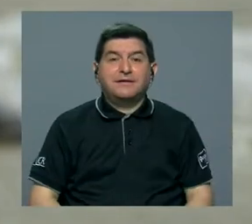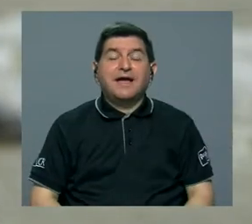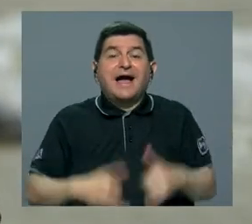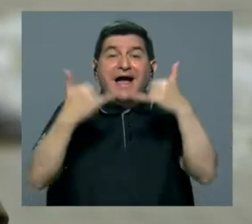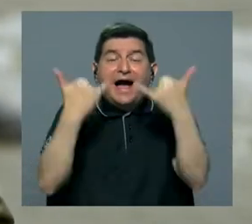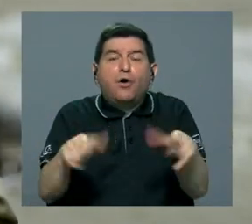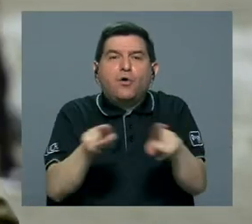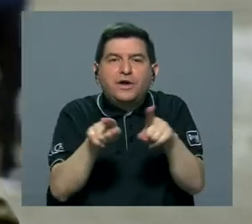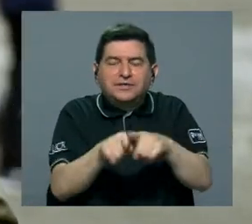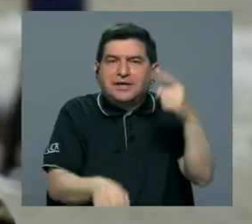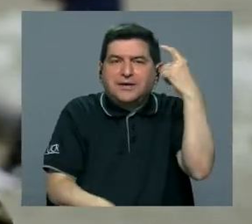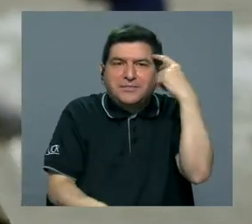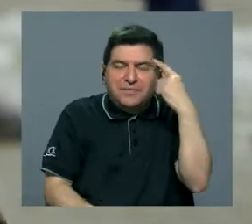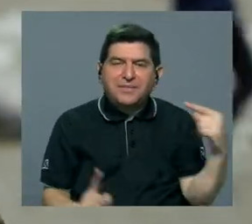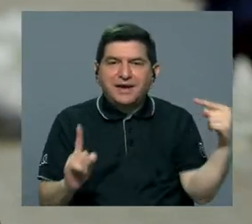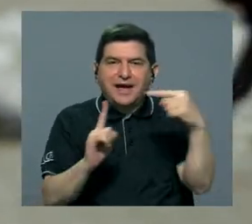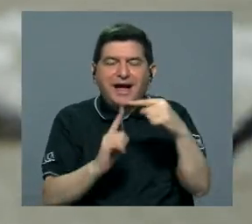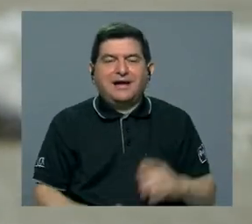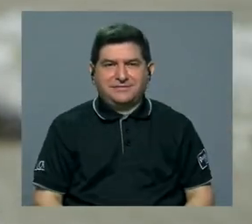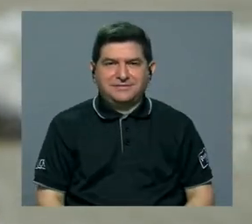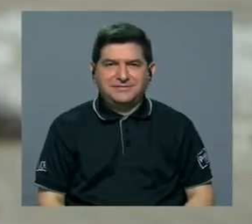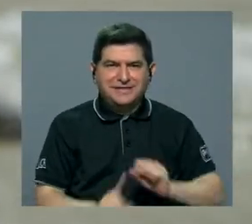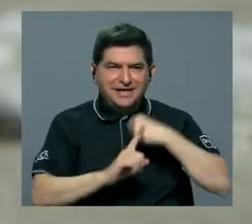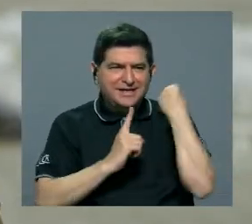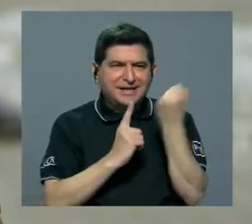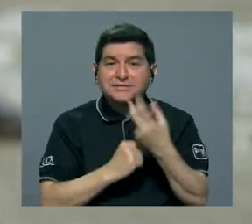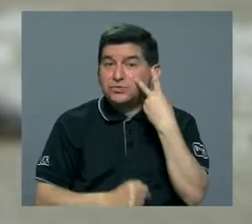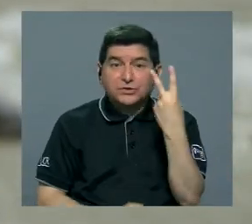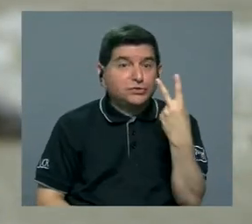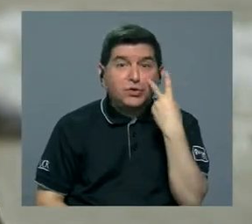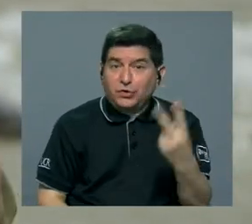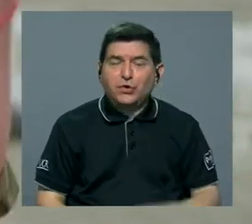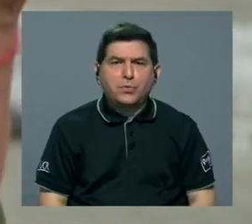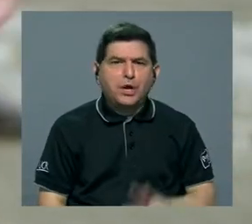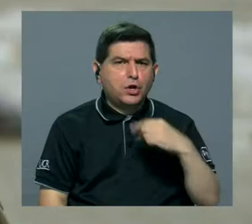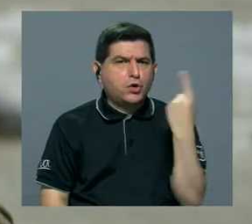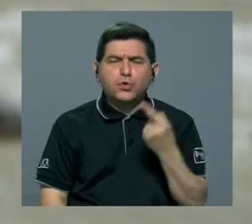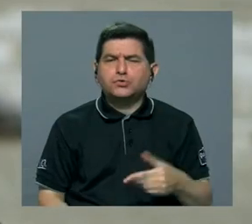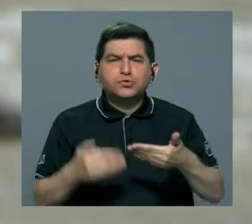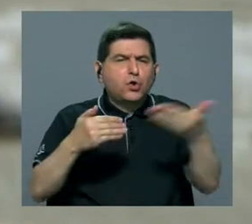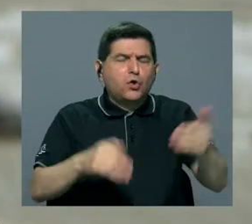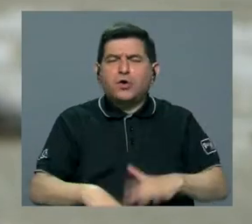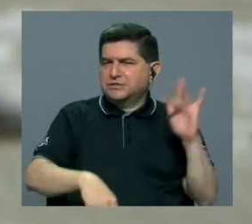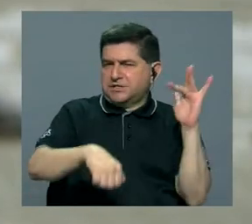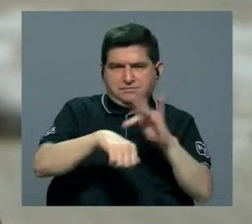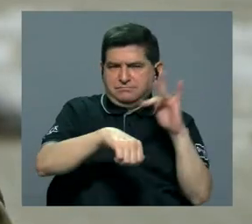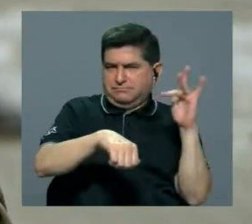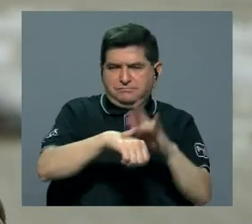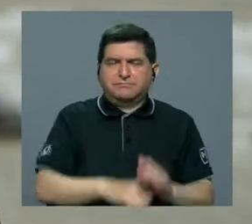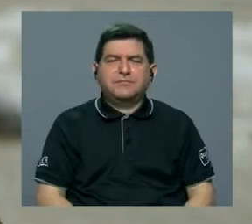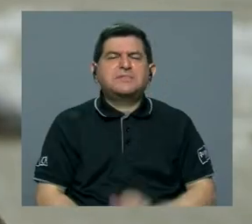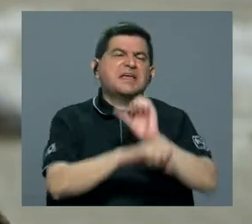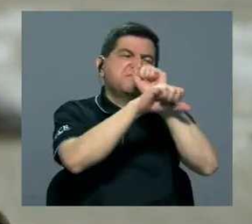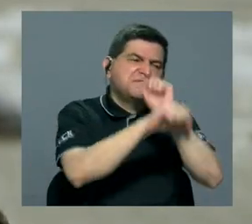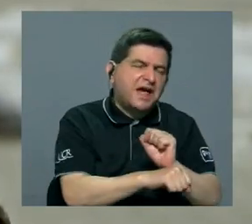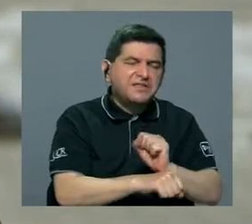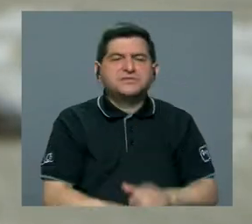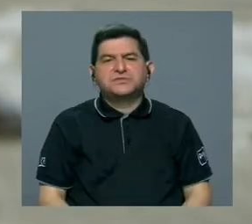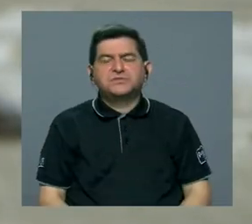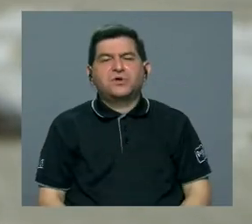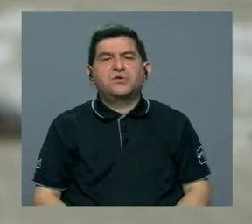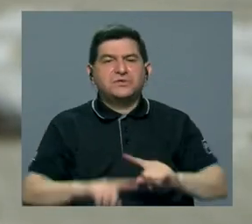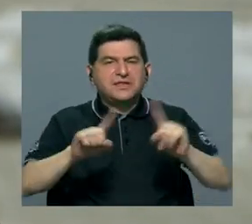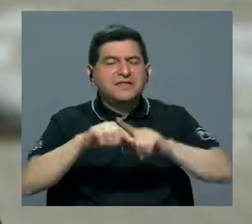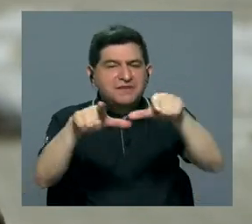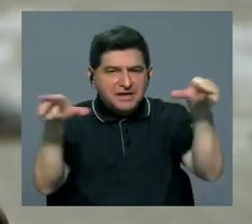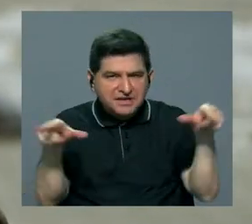que ahora se considera hasta lo que no vemos, no solo lo intangible, que tiene que ver las tradiciones, el espíritu